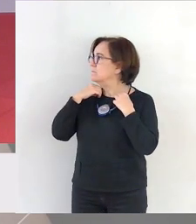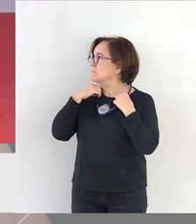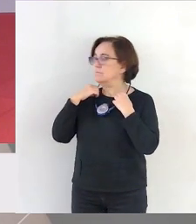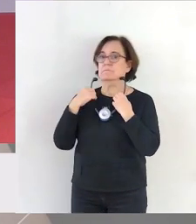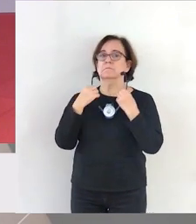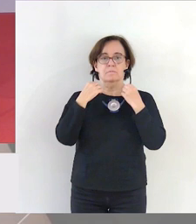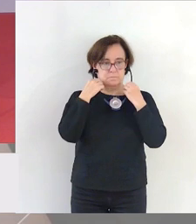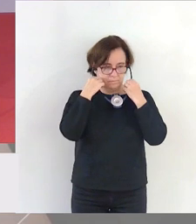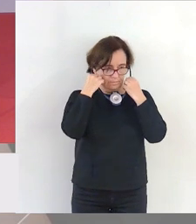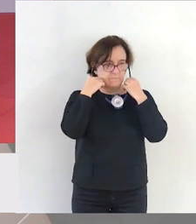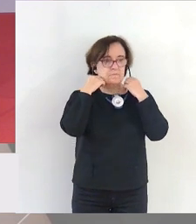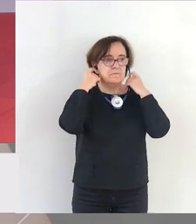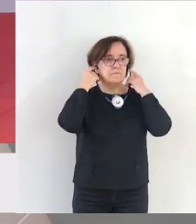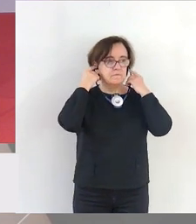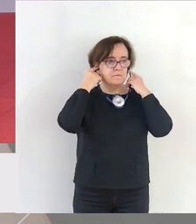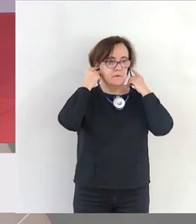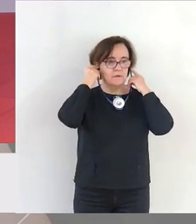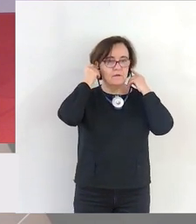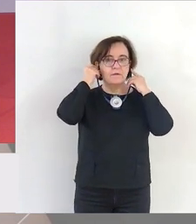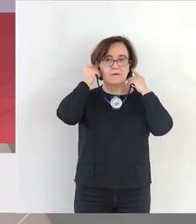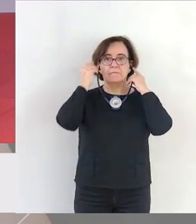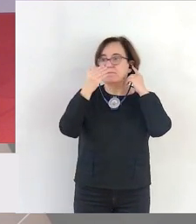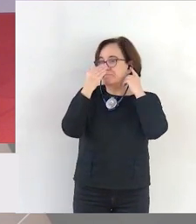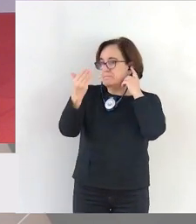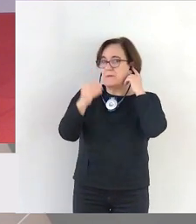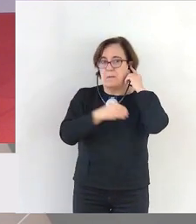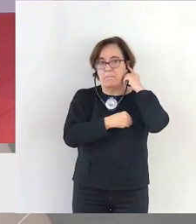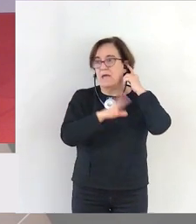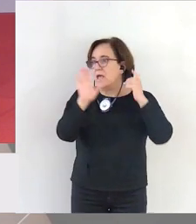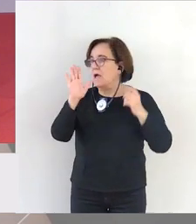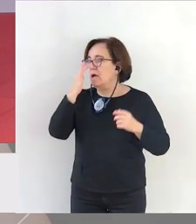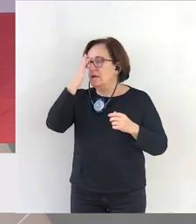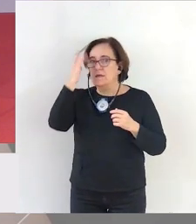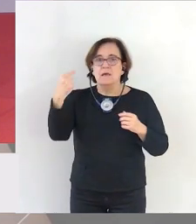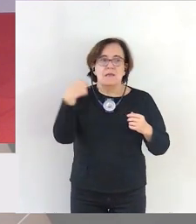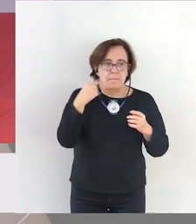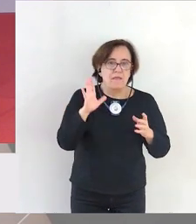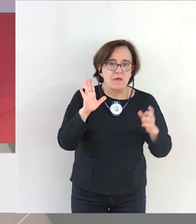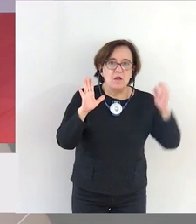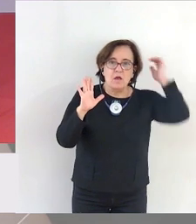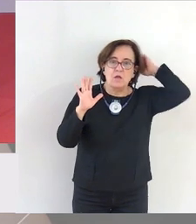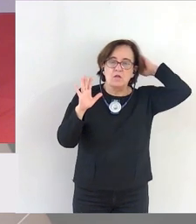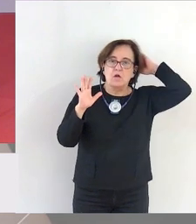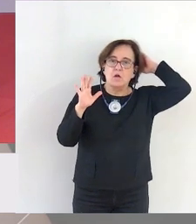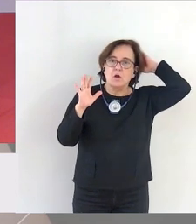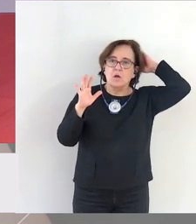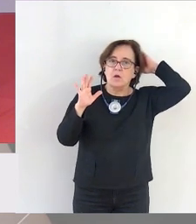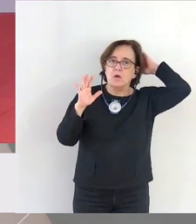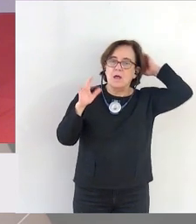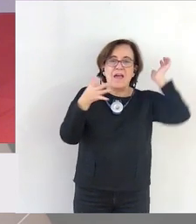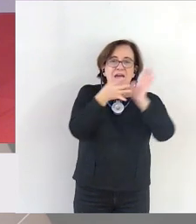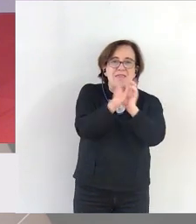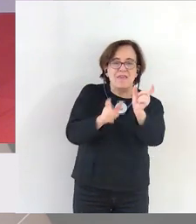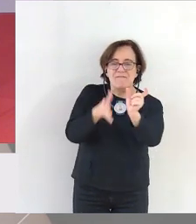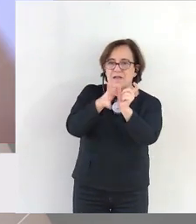perdido es una pini es una pena la verdad es una pena que haya perdido esta definición has